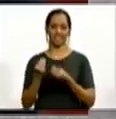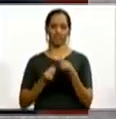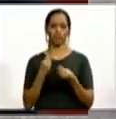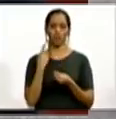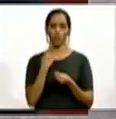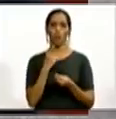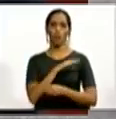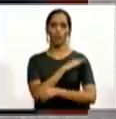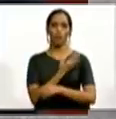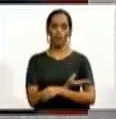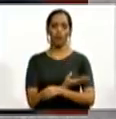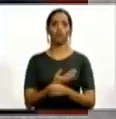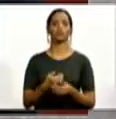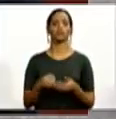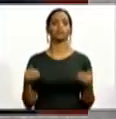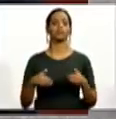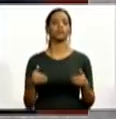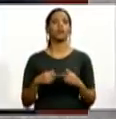un fuerte impacto, pero